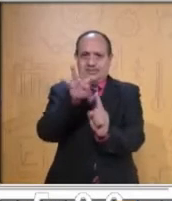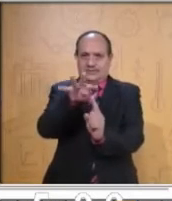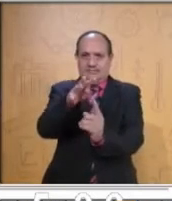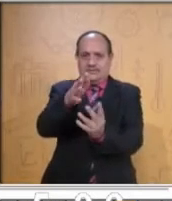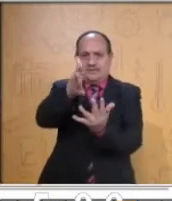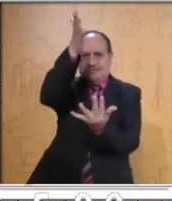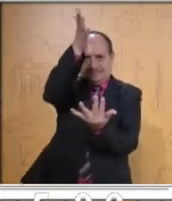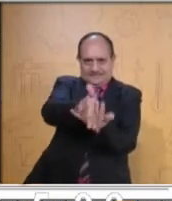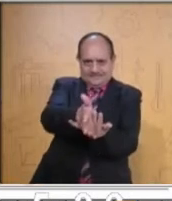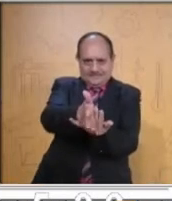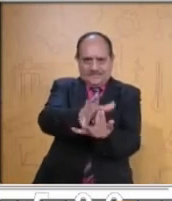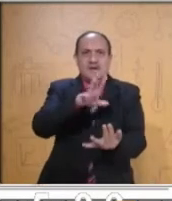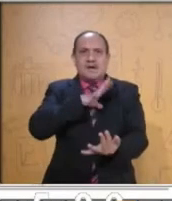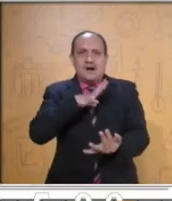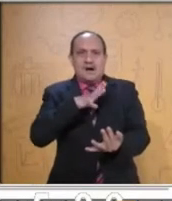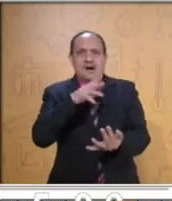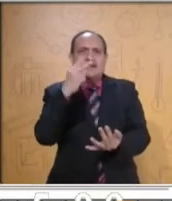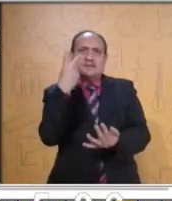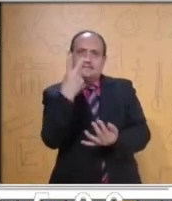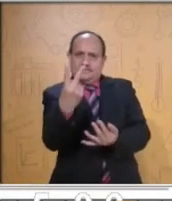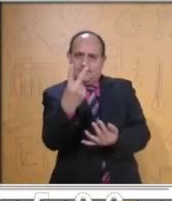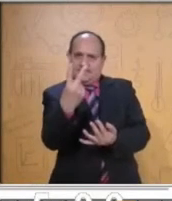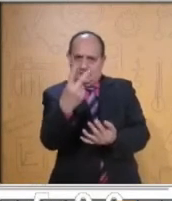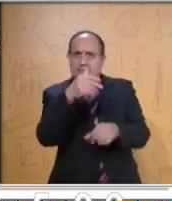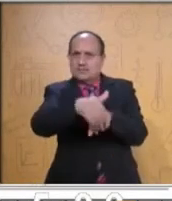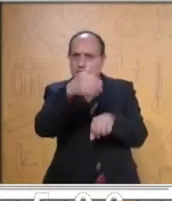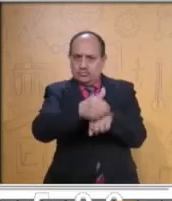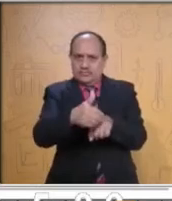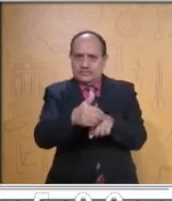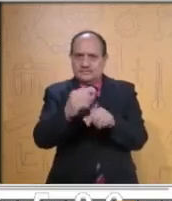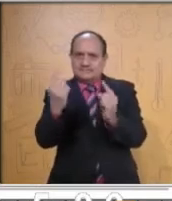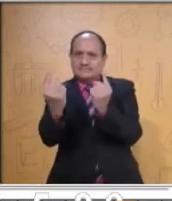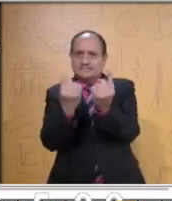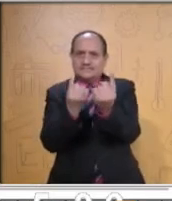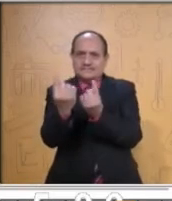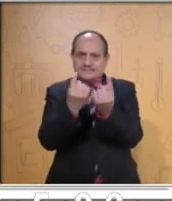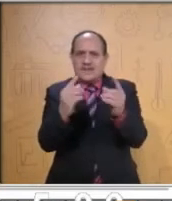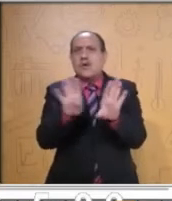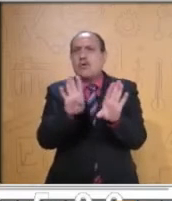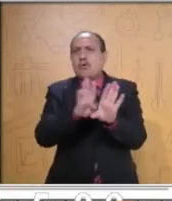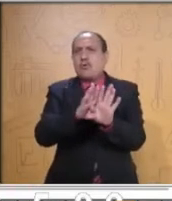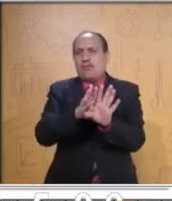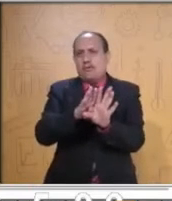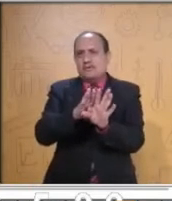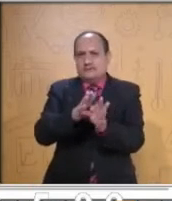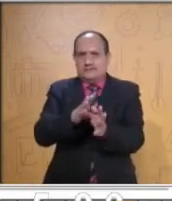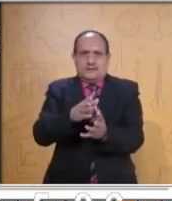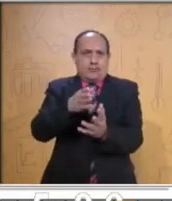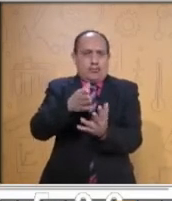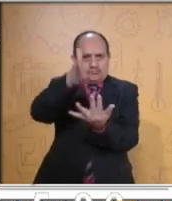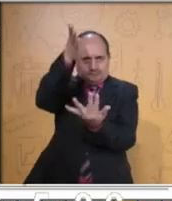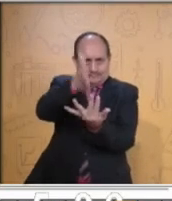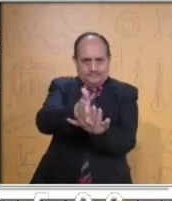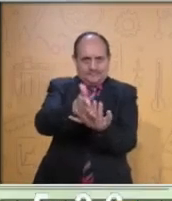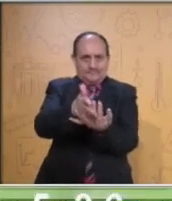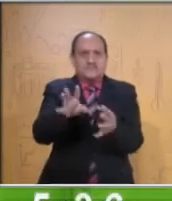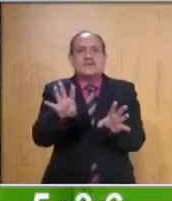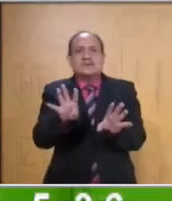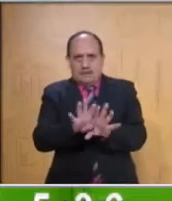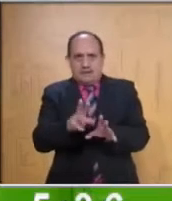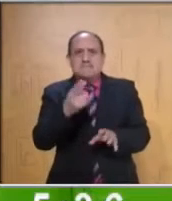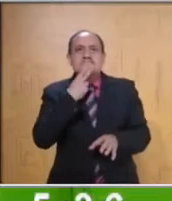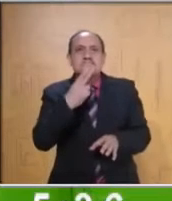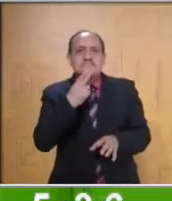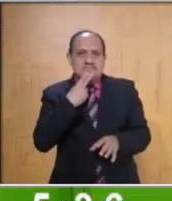cuando nosotros tenemos dos elementos en esta parte para sacar la mediana, yo voy a utilizar ahora